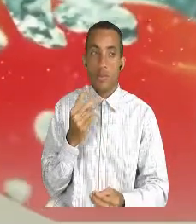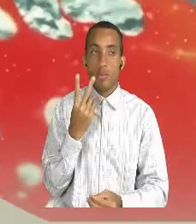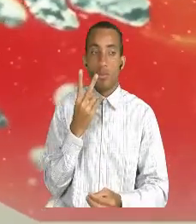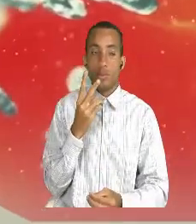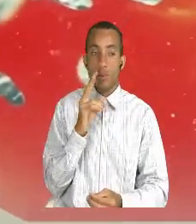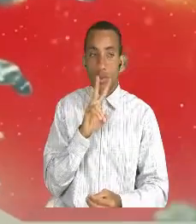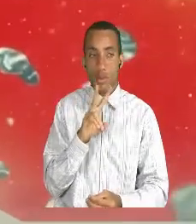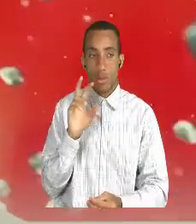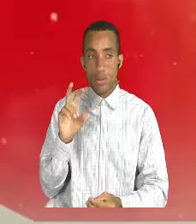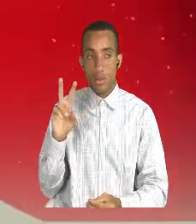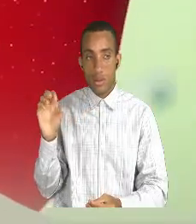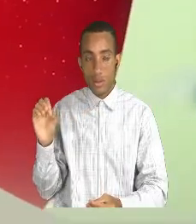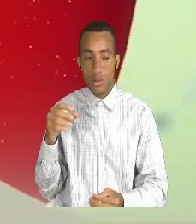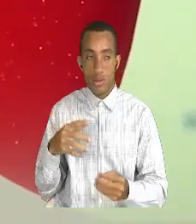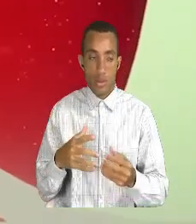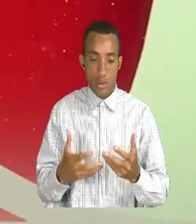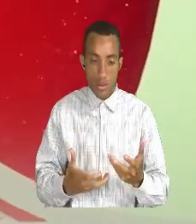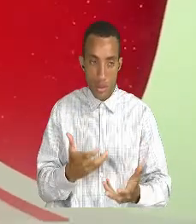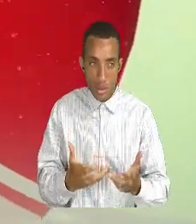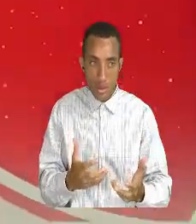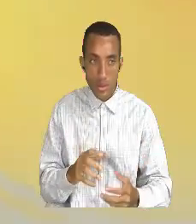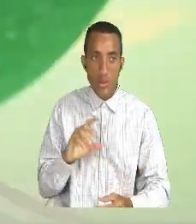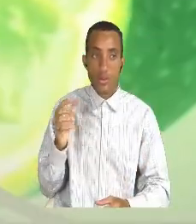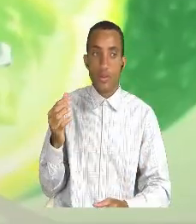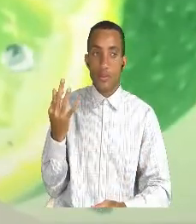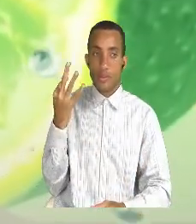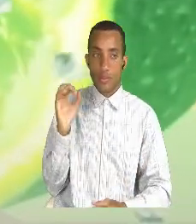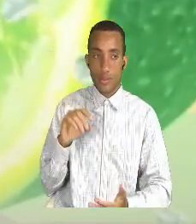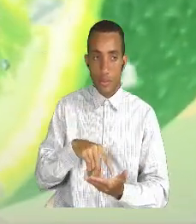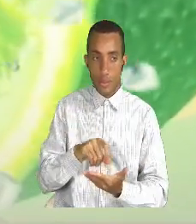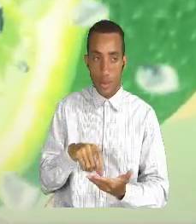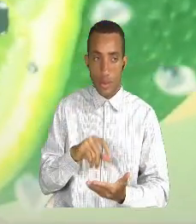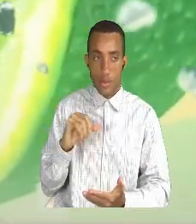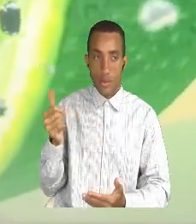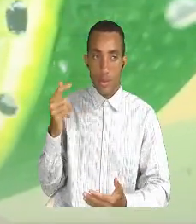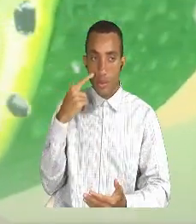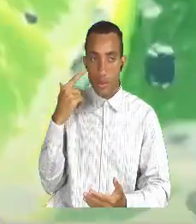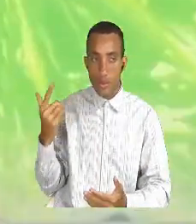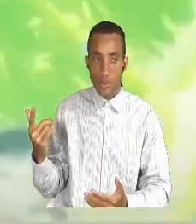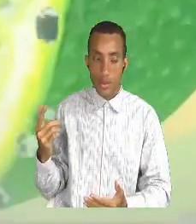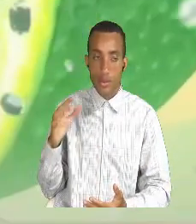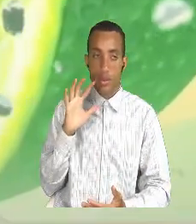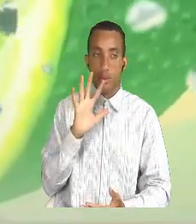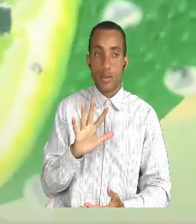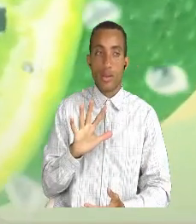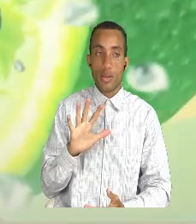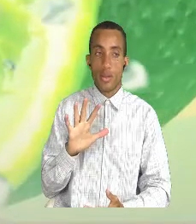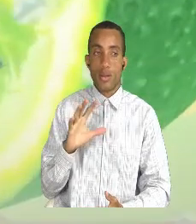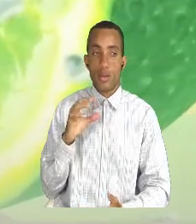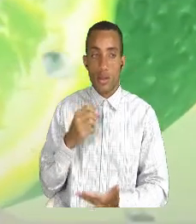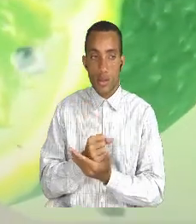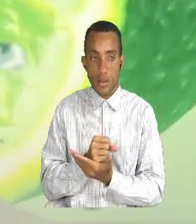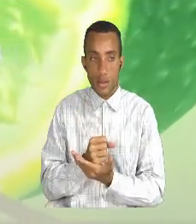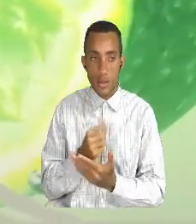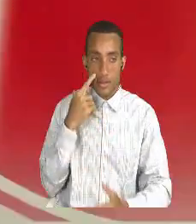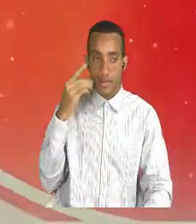30 gramos de perejil, 5 gramos de ajo, 10 gramos de aceite, 10 gramos de